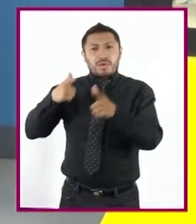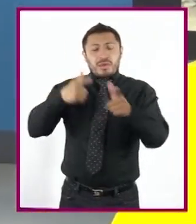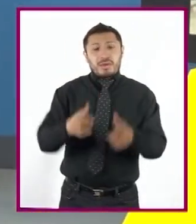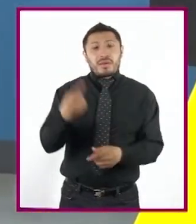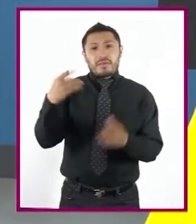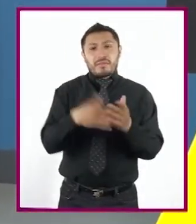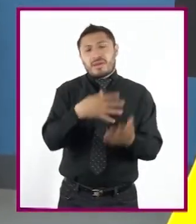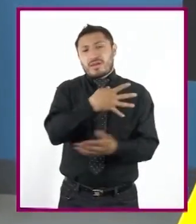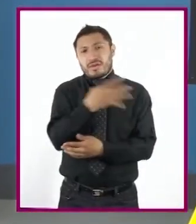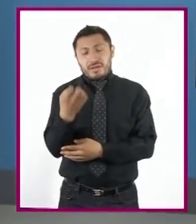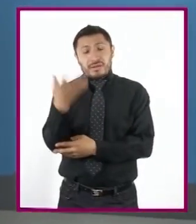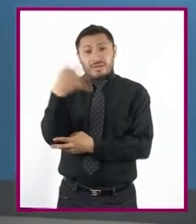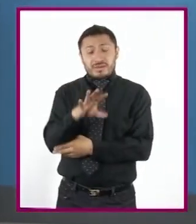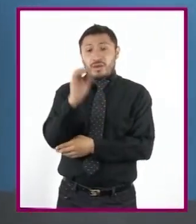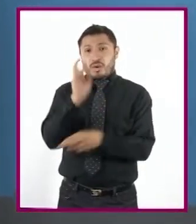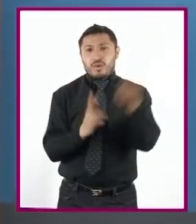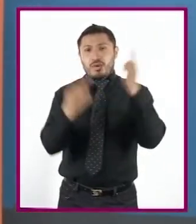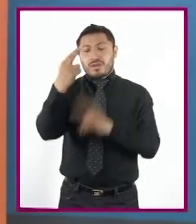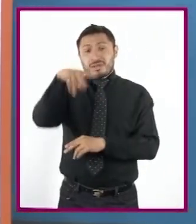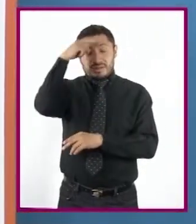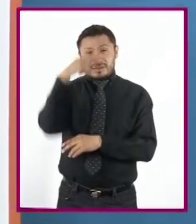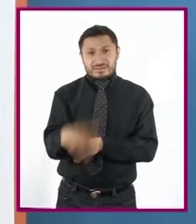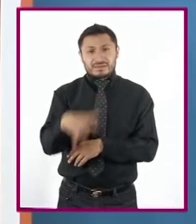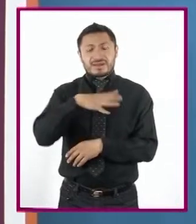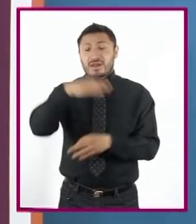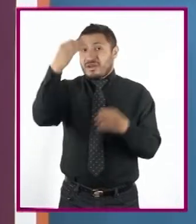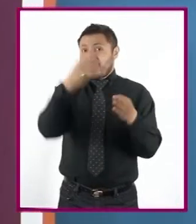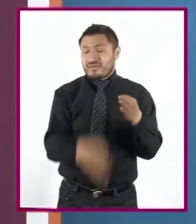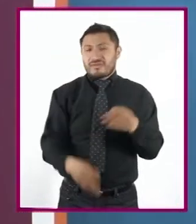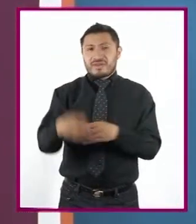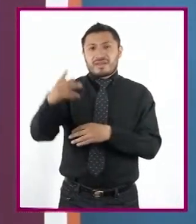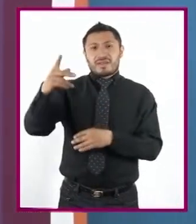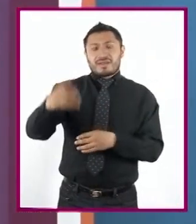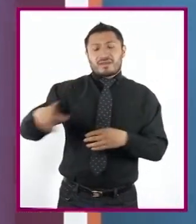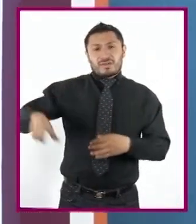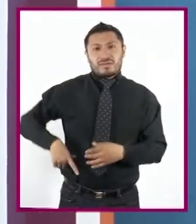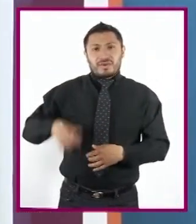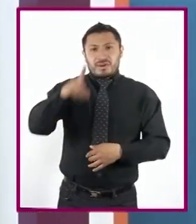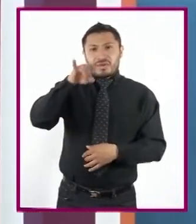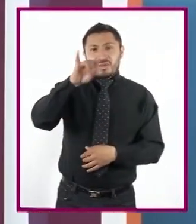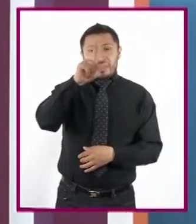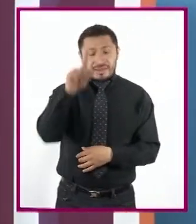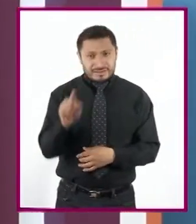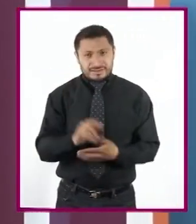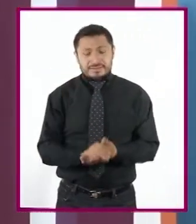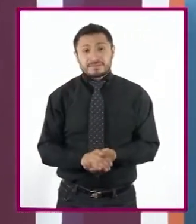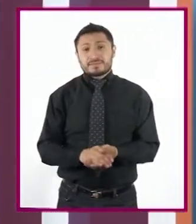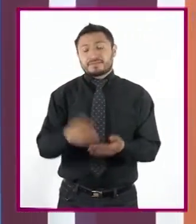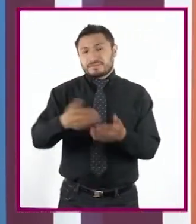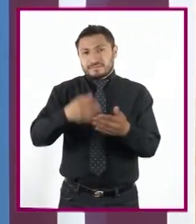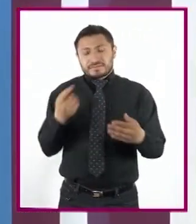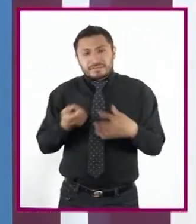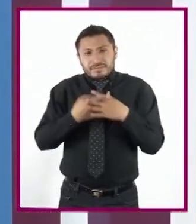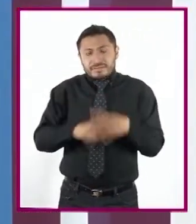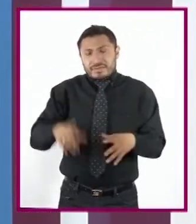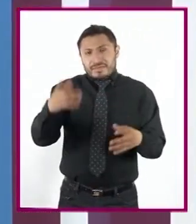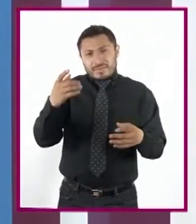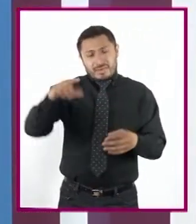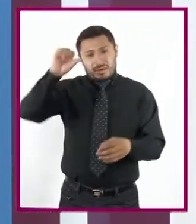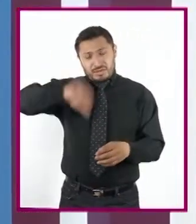1910 o Revolución Mexicana, que marcó el fin del porfiriato. Antes de iniciar, les comento que a lo largo de la